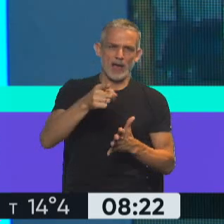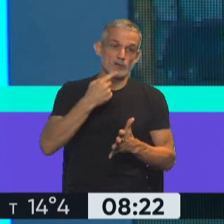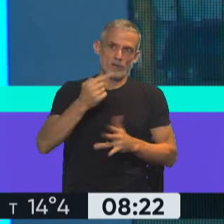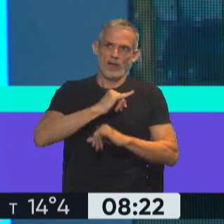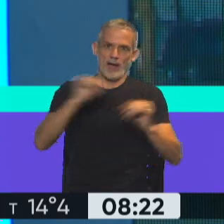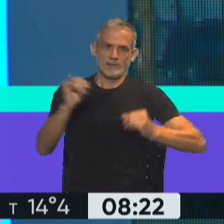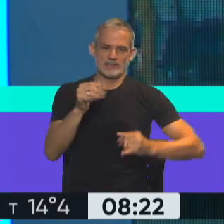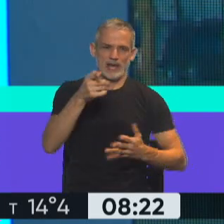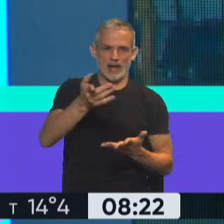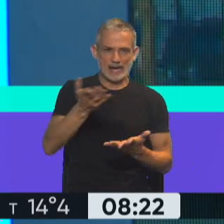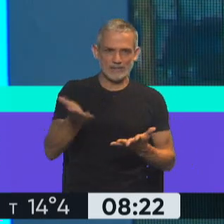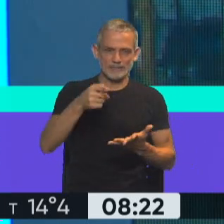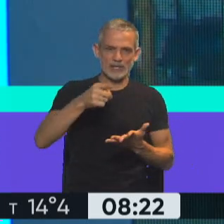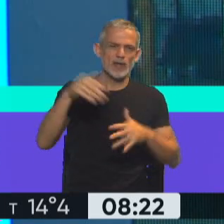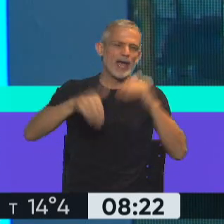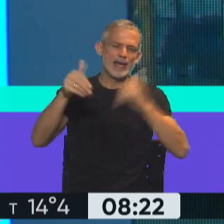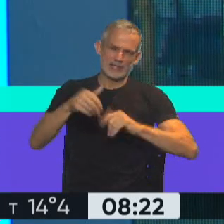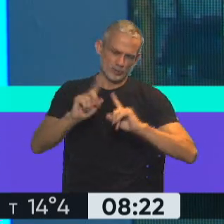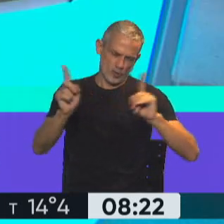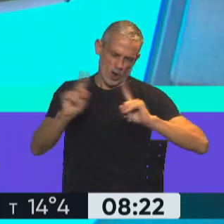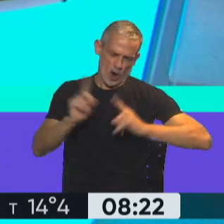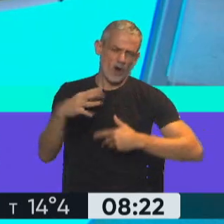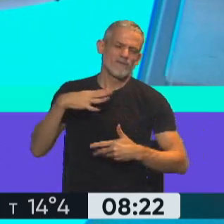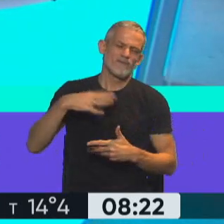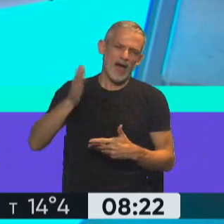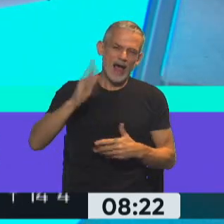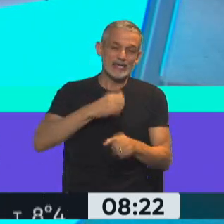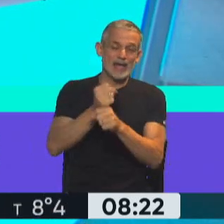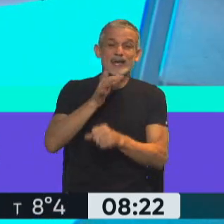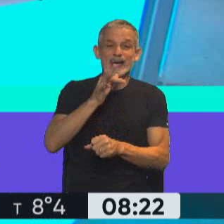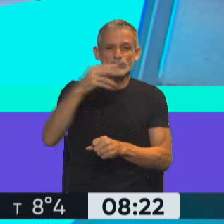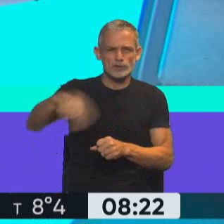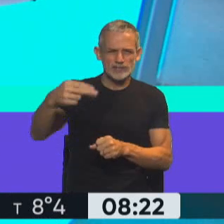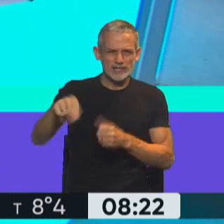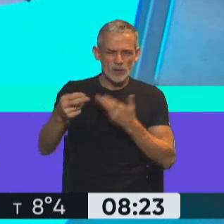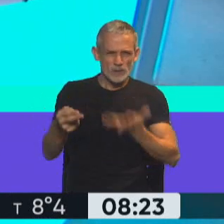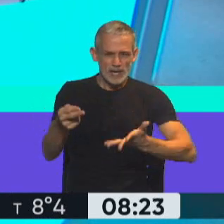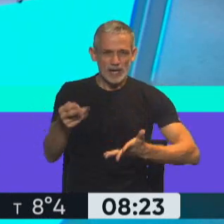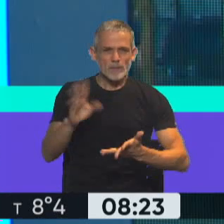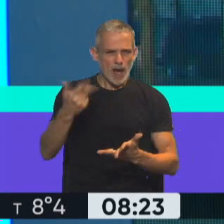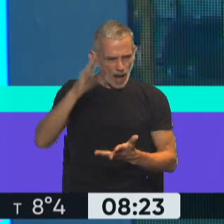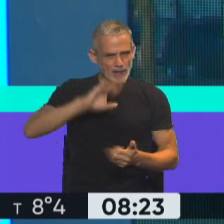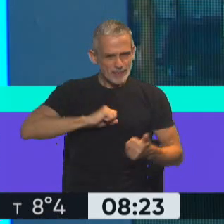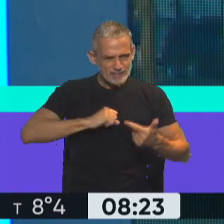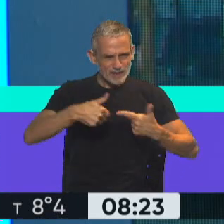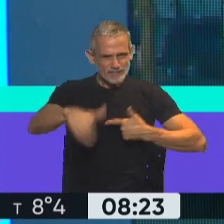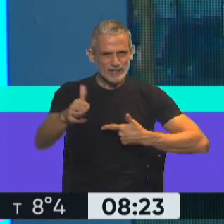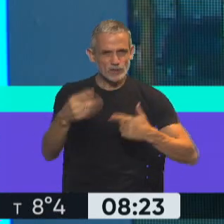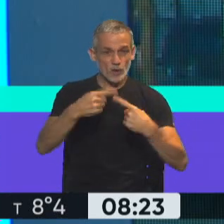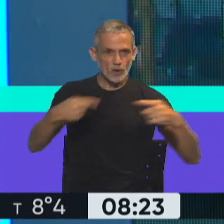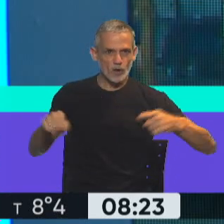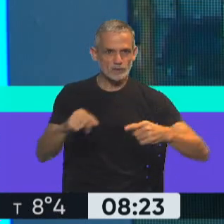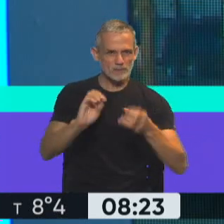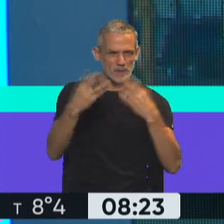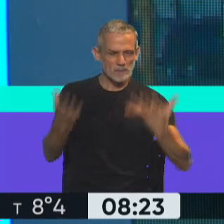decirlo, digo, acá todavía la elección no está dicha la última palabra, queda hasta el 14 de noviembre, hay desafíos. Me parece que hubo